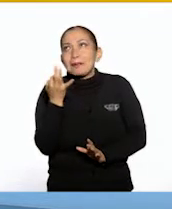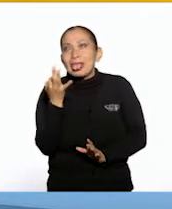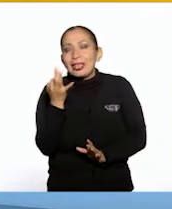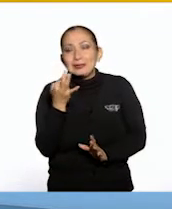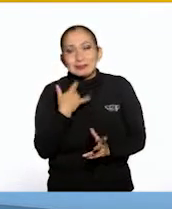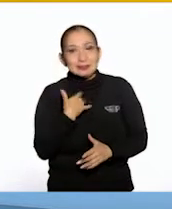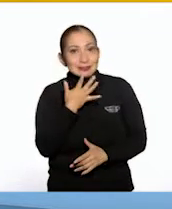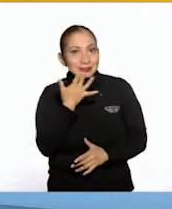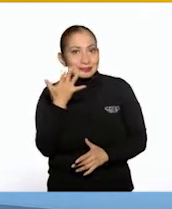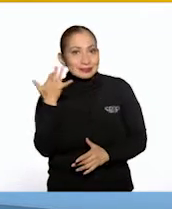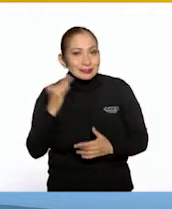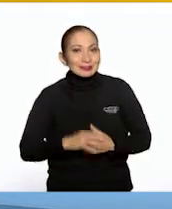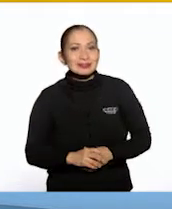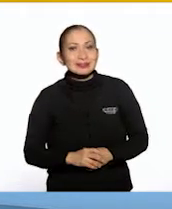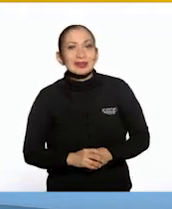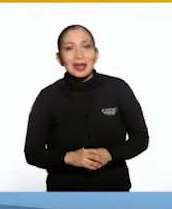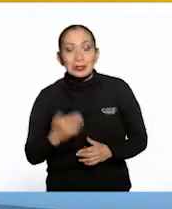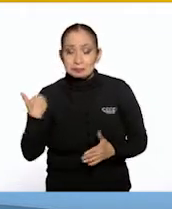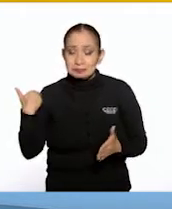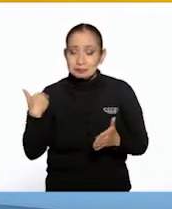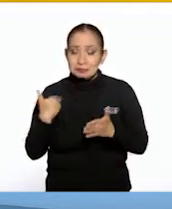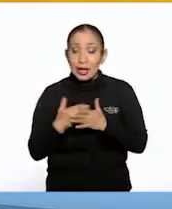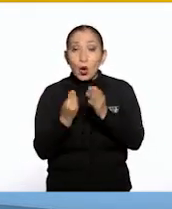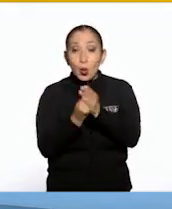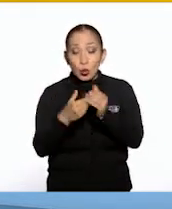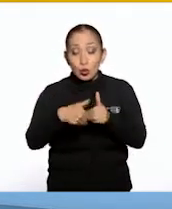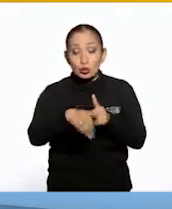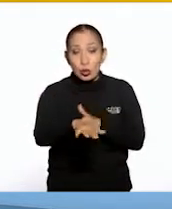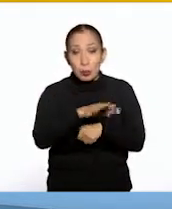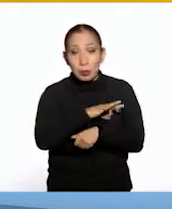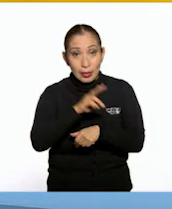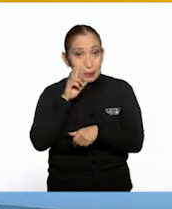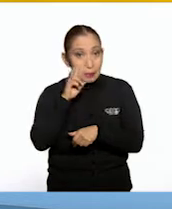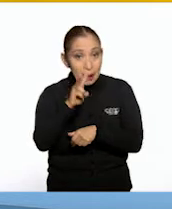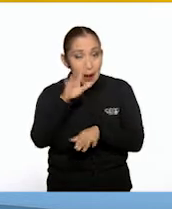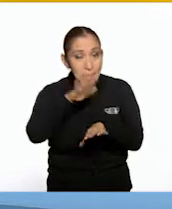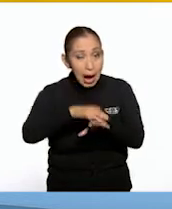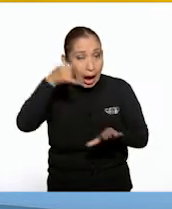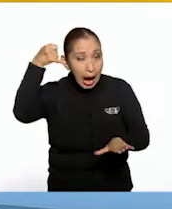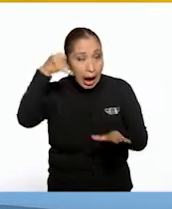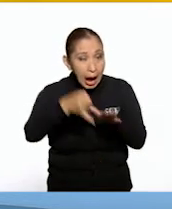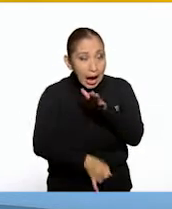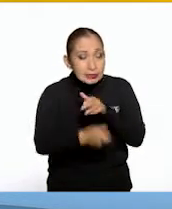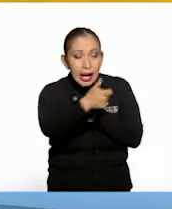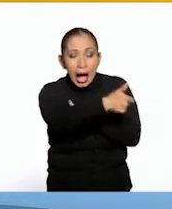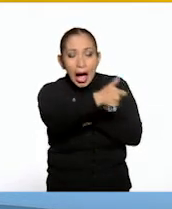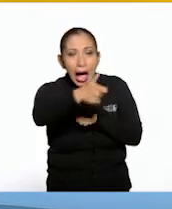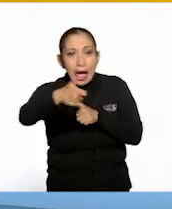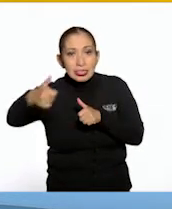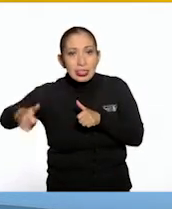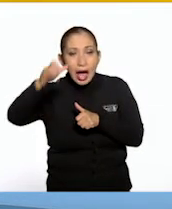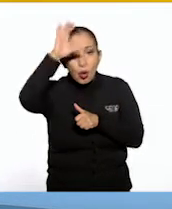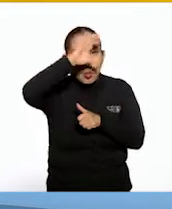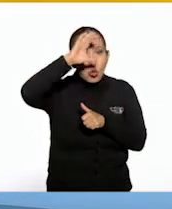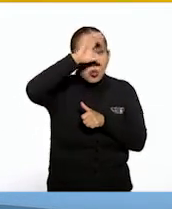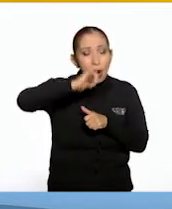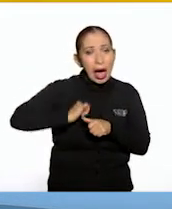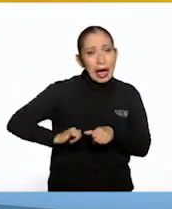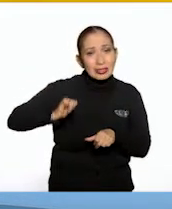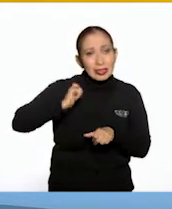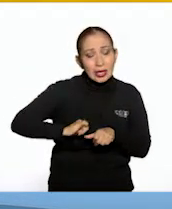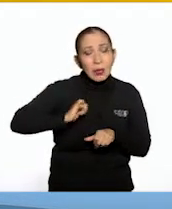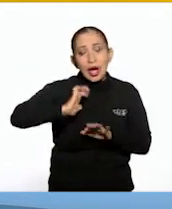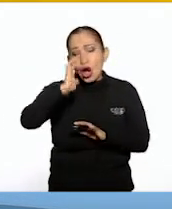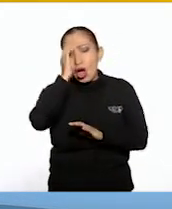son deliciosos. A lo largo del curso podremos profundizar en cada una de las civilizaciones de la antigüedad